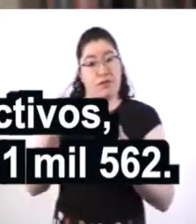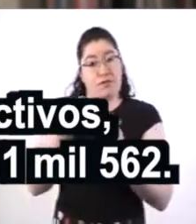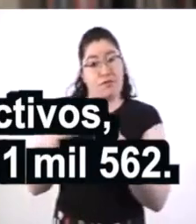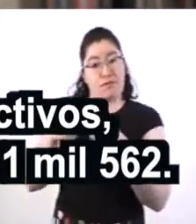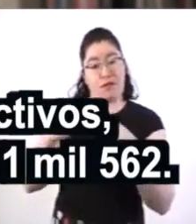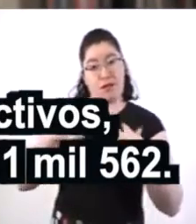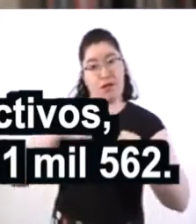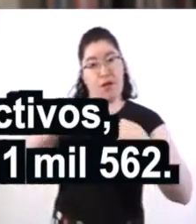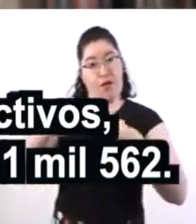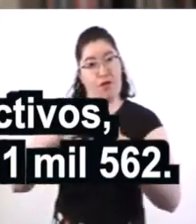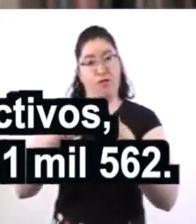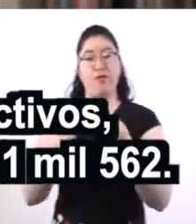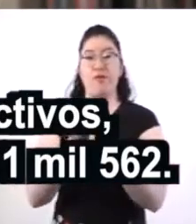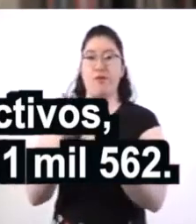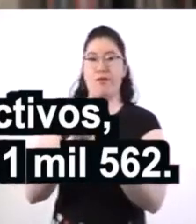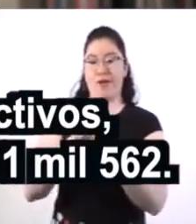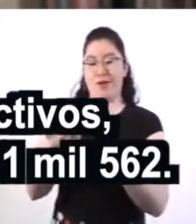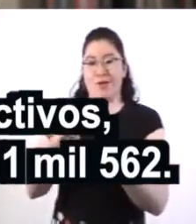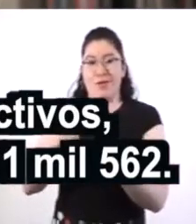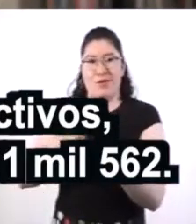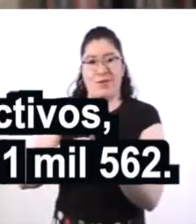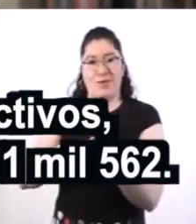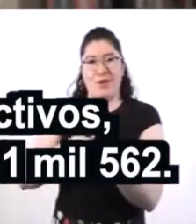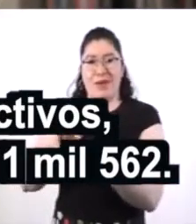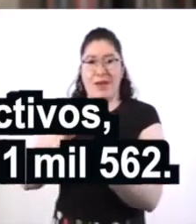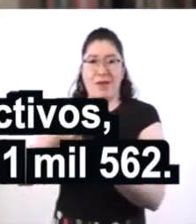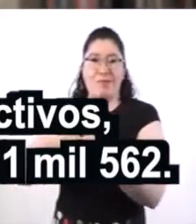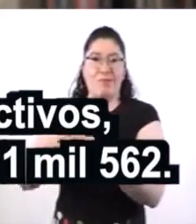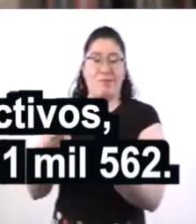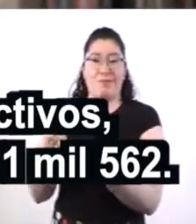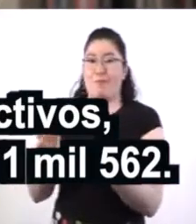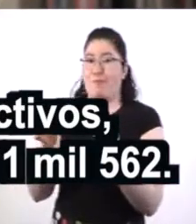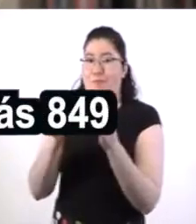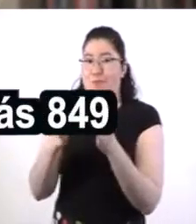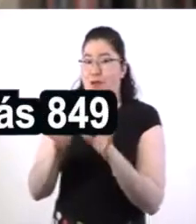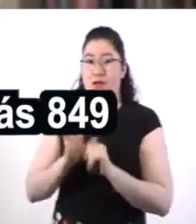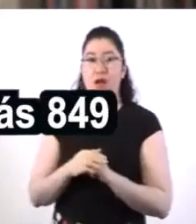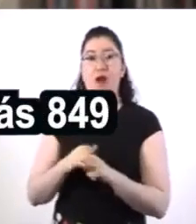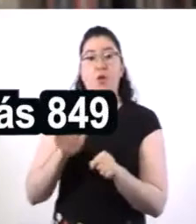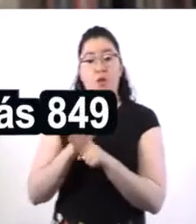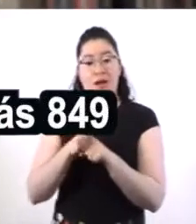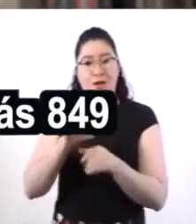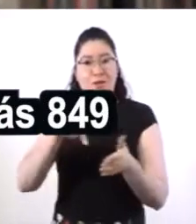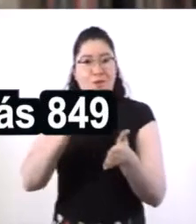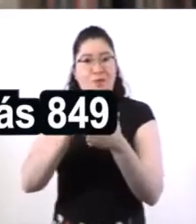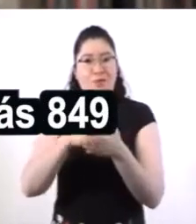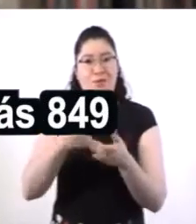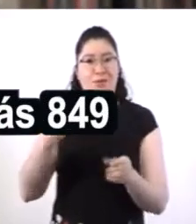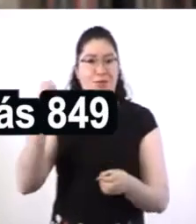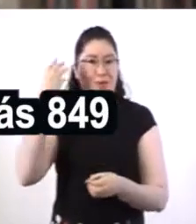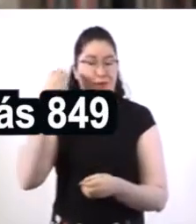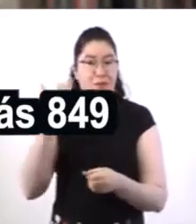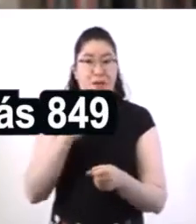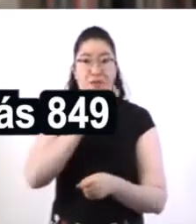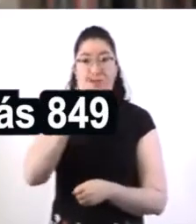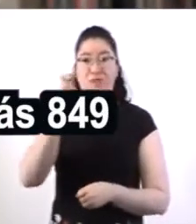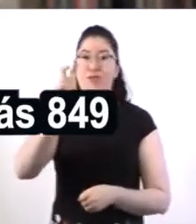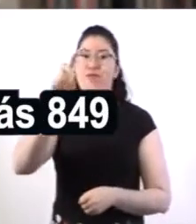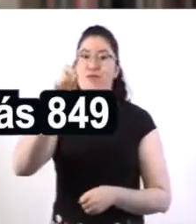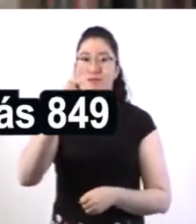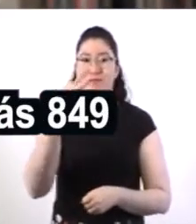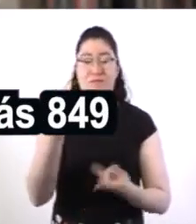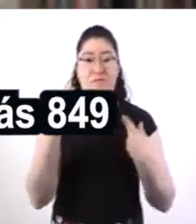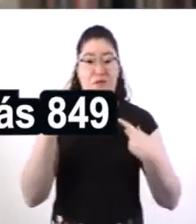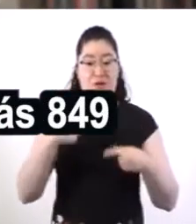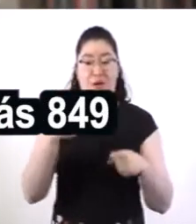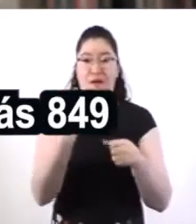sospechosos 3,193, negativos 11,562. Hay 2,352 personas